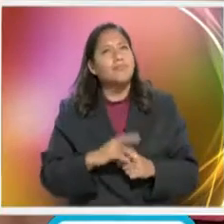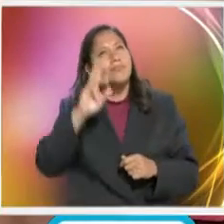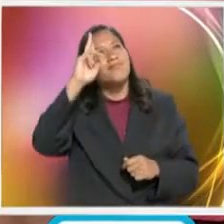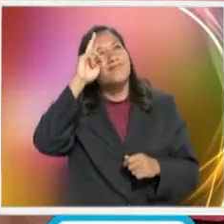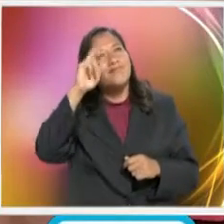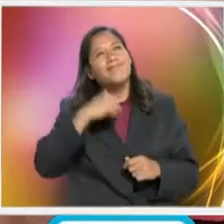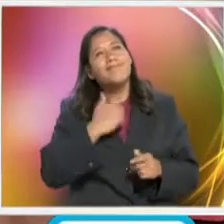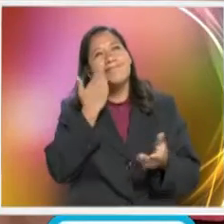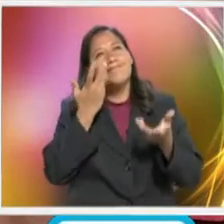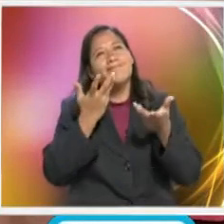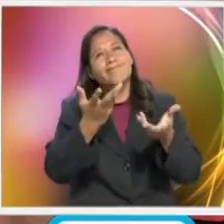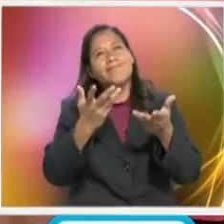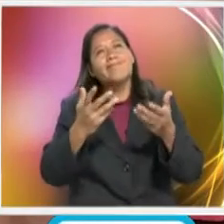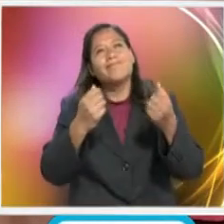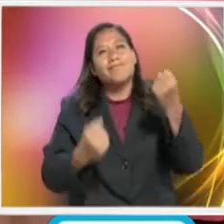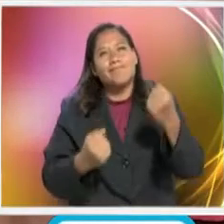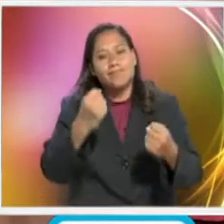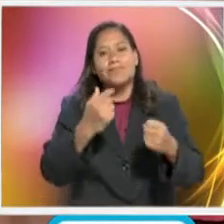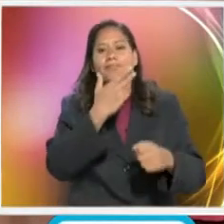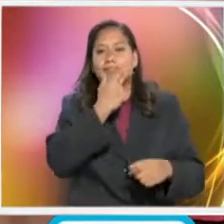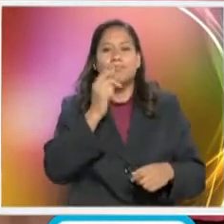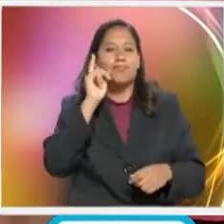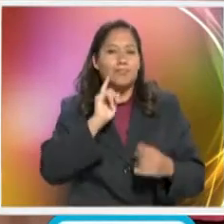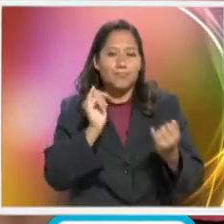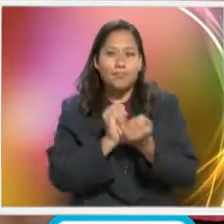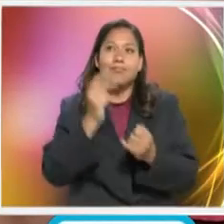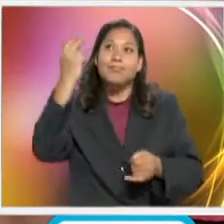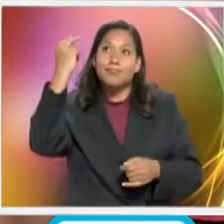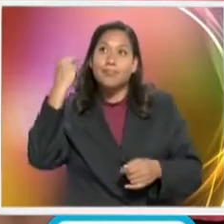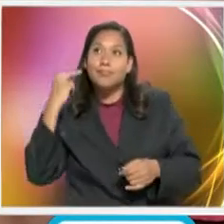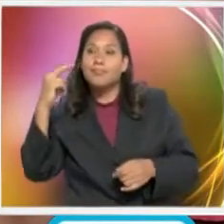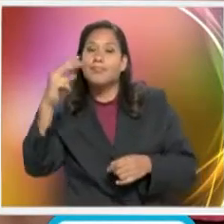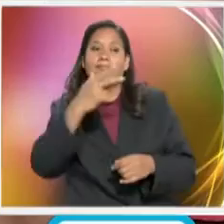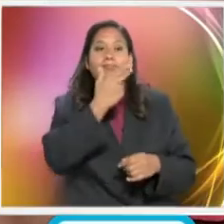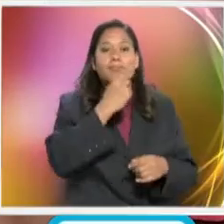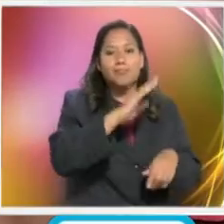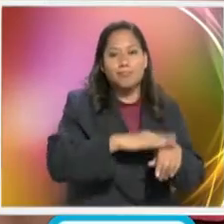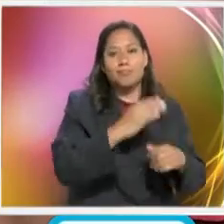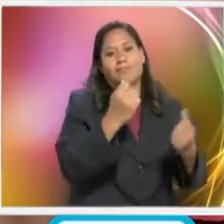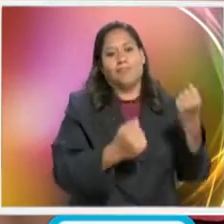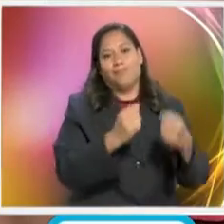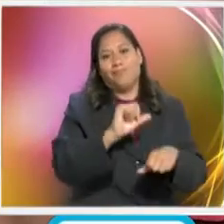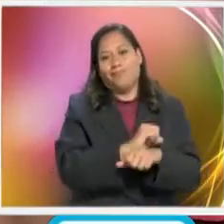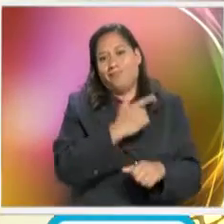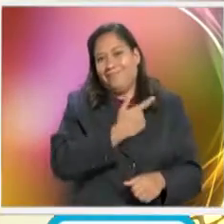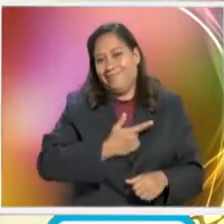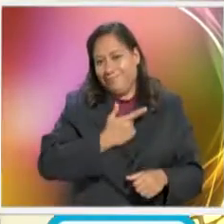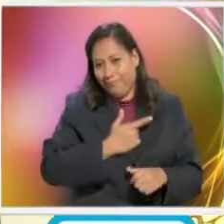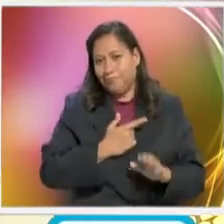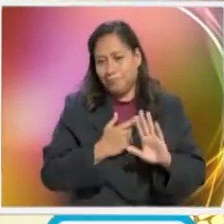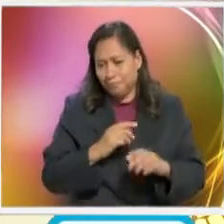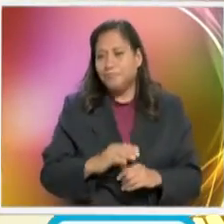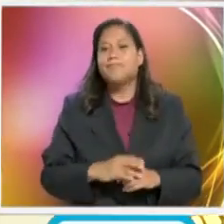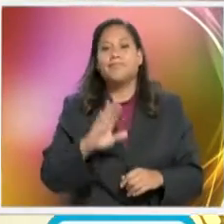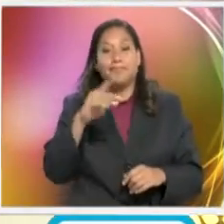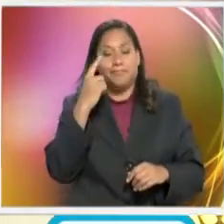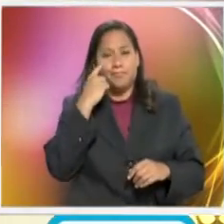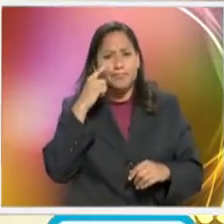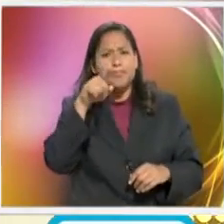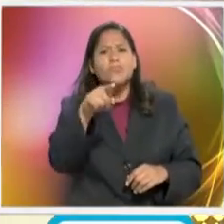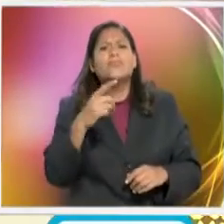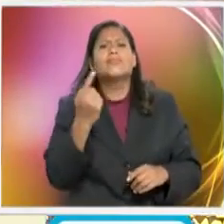sueño. Sí, como que los chavos, las chavas más están por a veces el viaje y los chavos están más por el Sí, coche, ¿no? En esa edad, sobre todo. Sí, entonces ahí lo que queremos